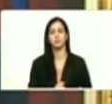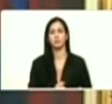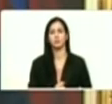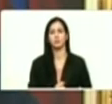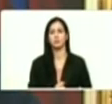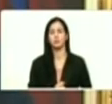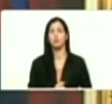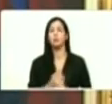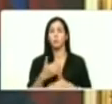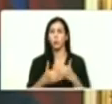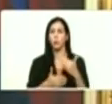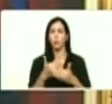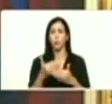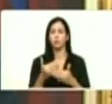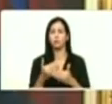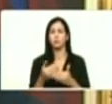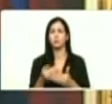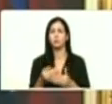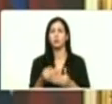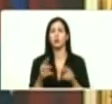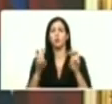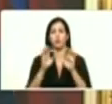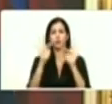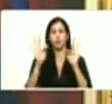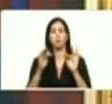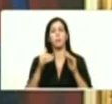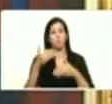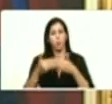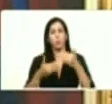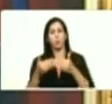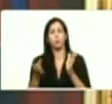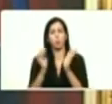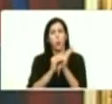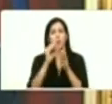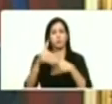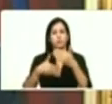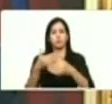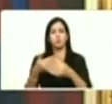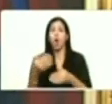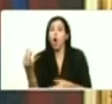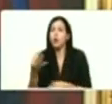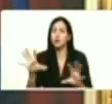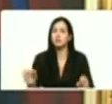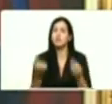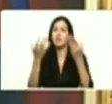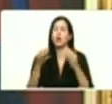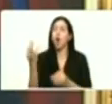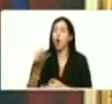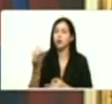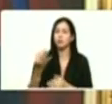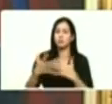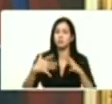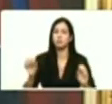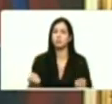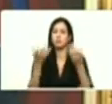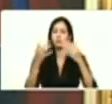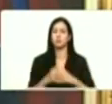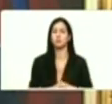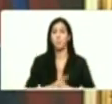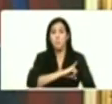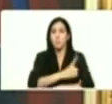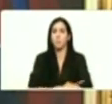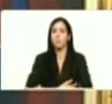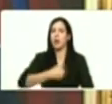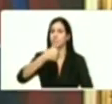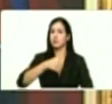ir estableciendo el nuevo metabolismo el nuevo mecanismo rescatando lo original recuperándolo potenciándolo